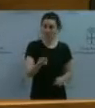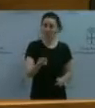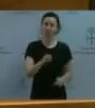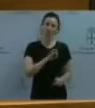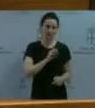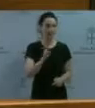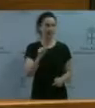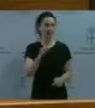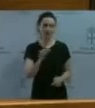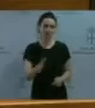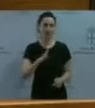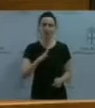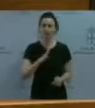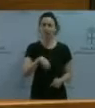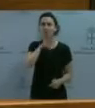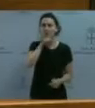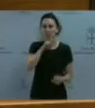tiempo que tiene asignado.